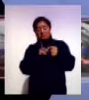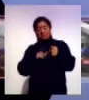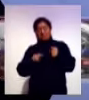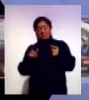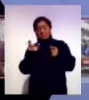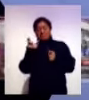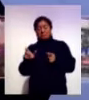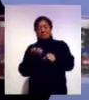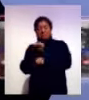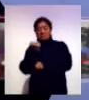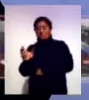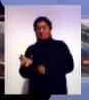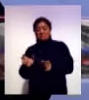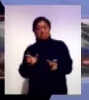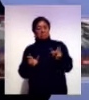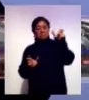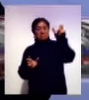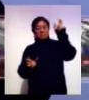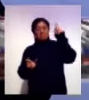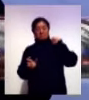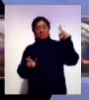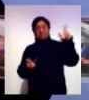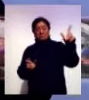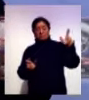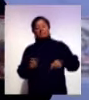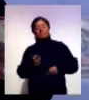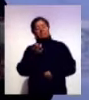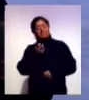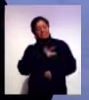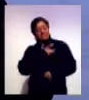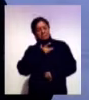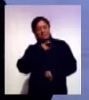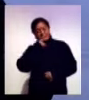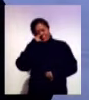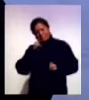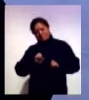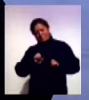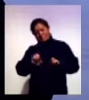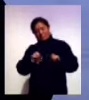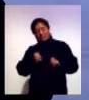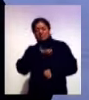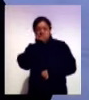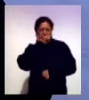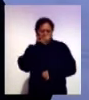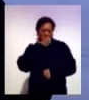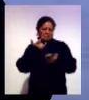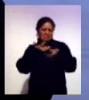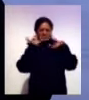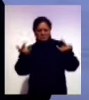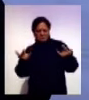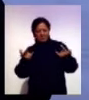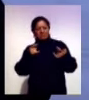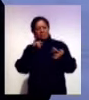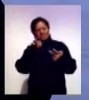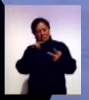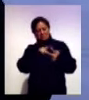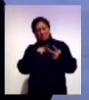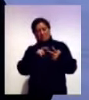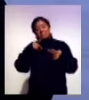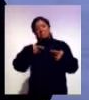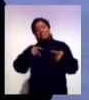verdad, no únicamente orgullosos de nuestras tradiciones y de nuestra historia como lo somos